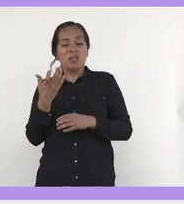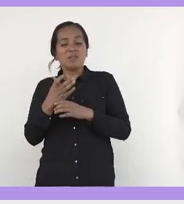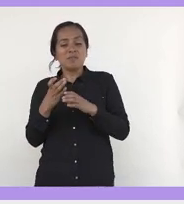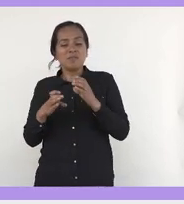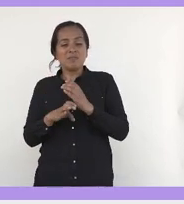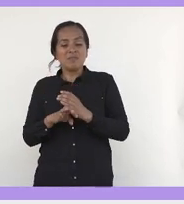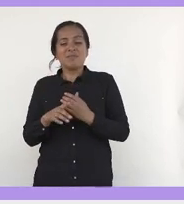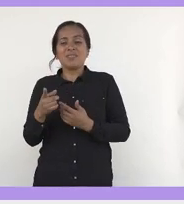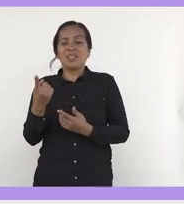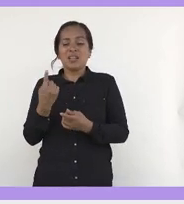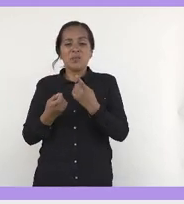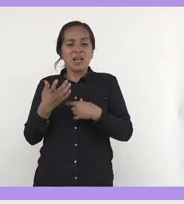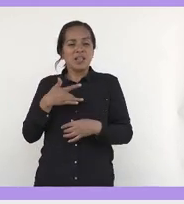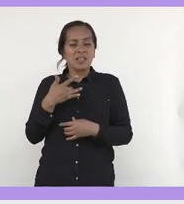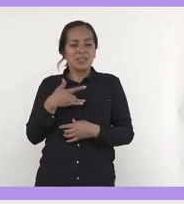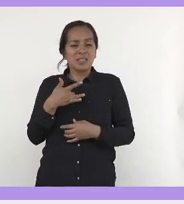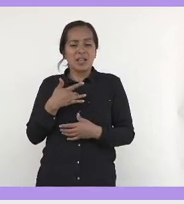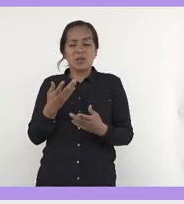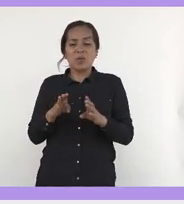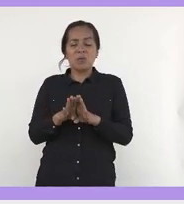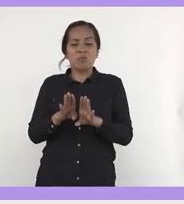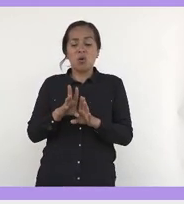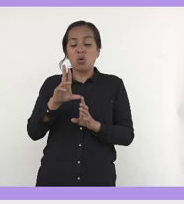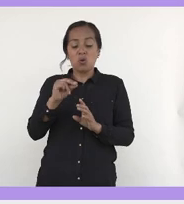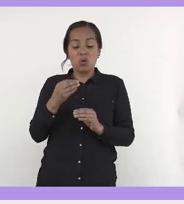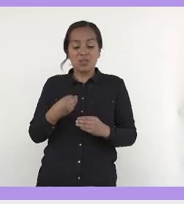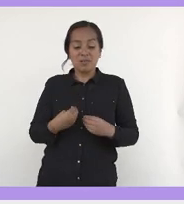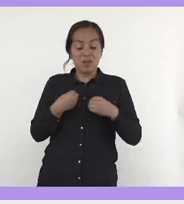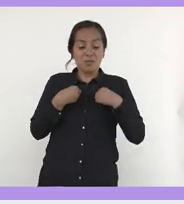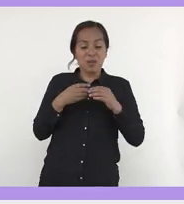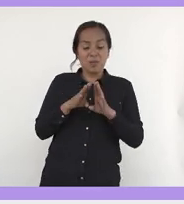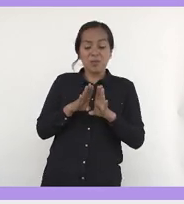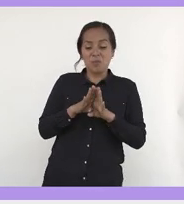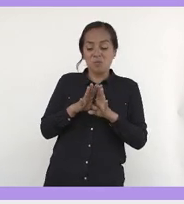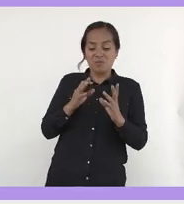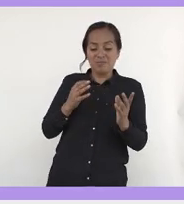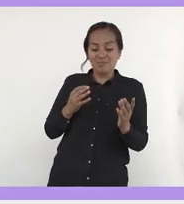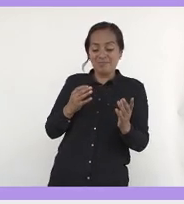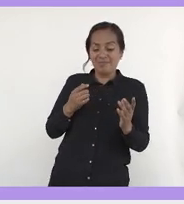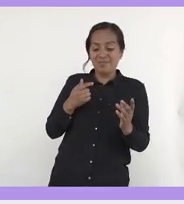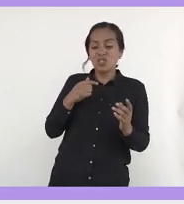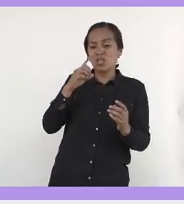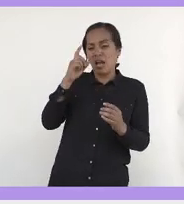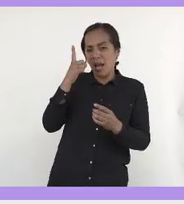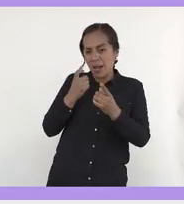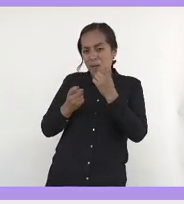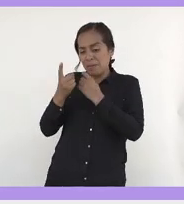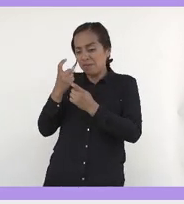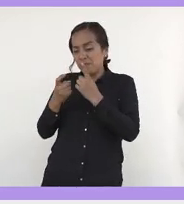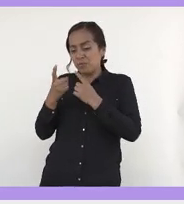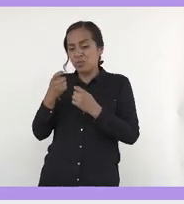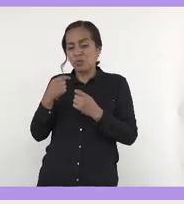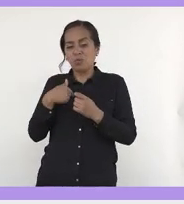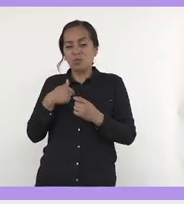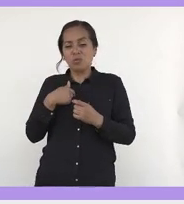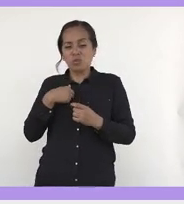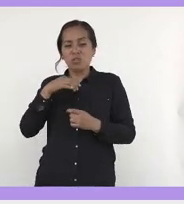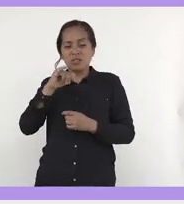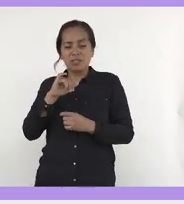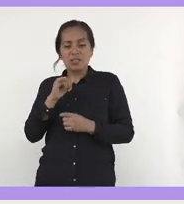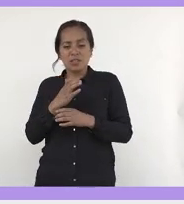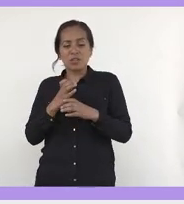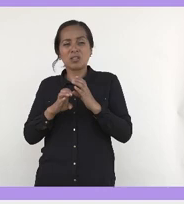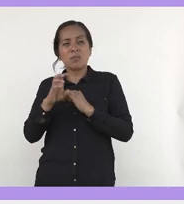aunque no esté viviendo lo directamente como el fútbol no y así lo vivo yo al menos y uno de mis